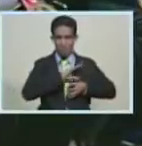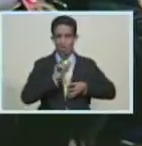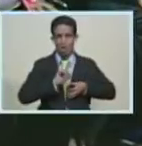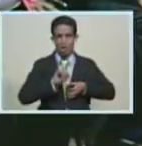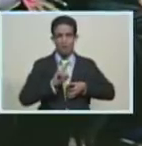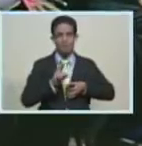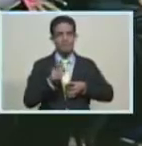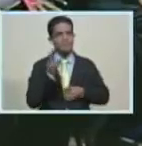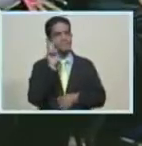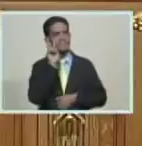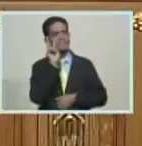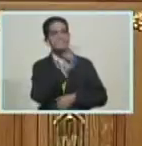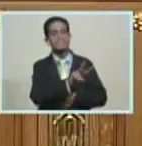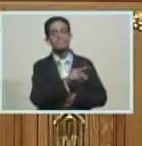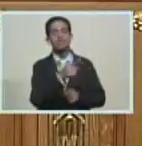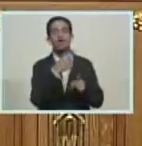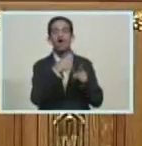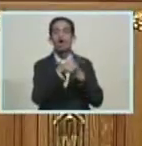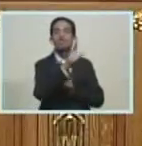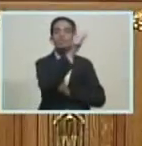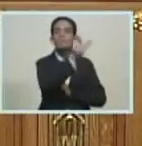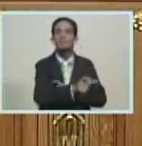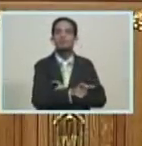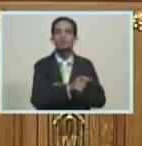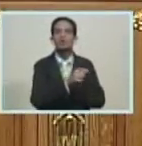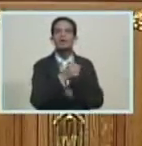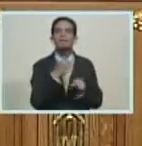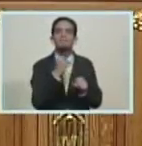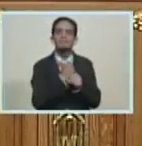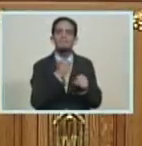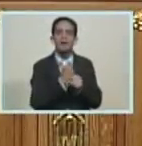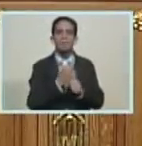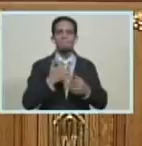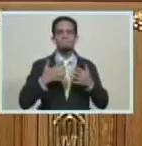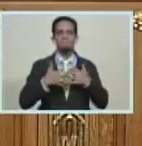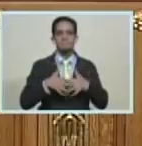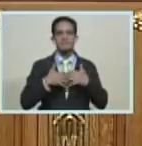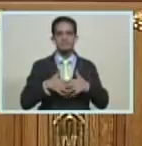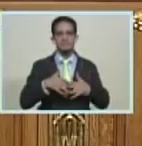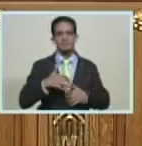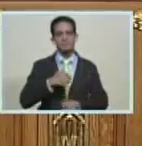Veamos la viga en el ojo del empresario privado.